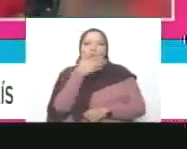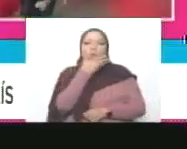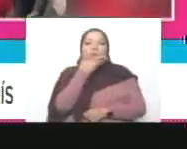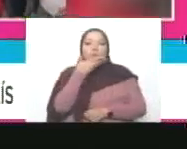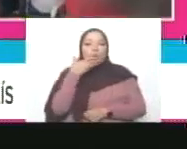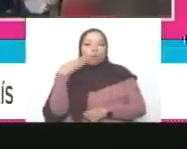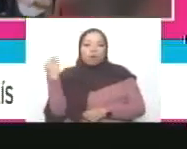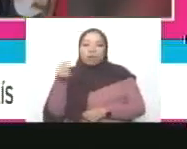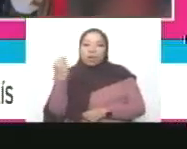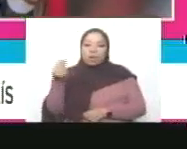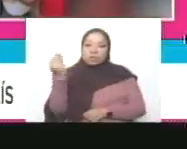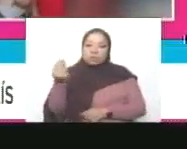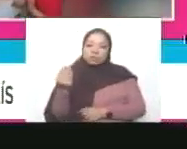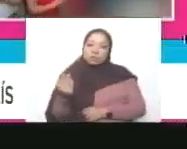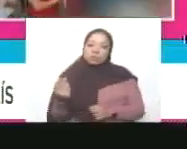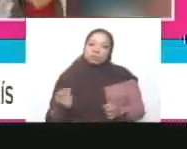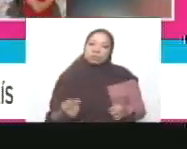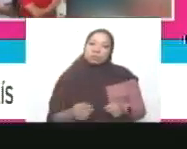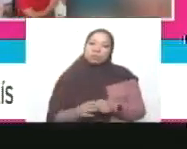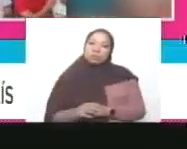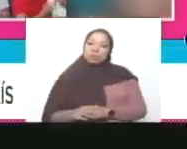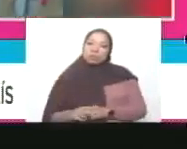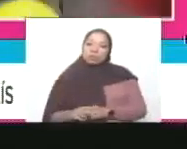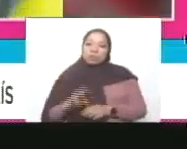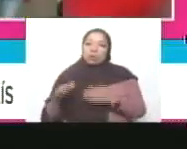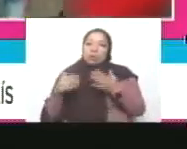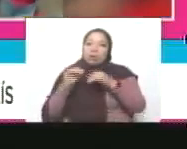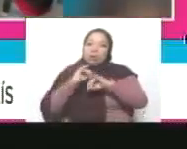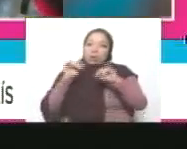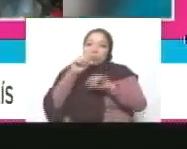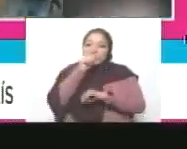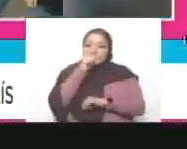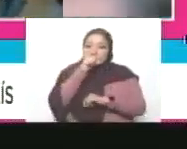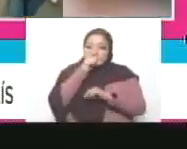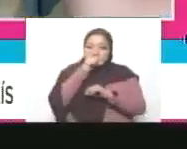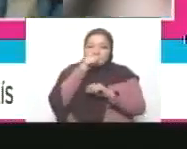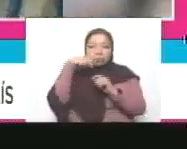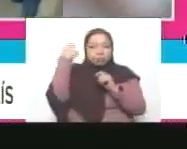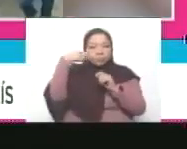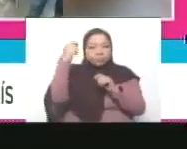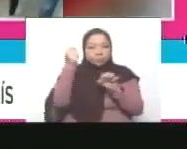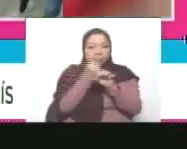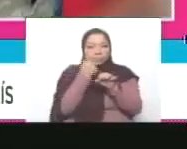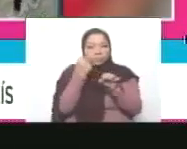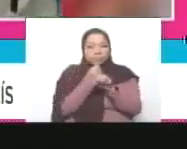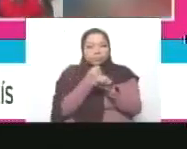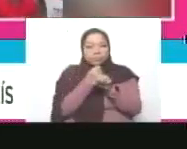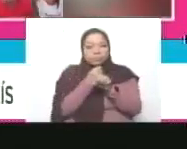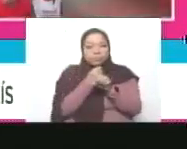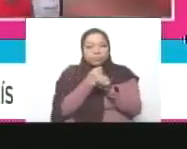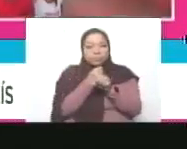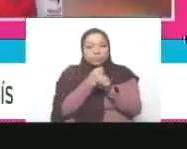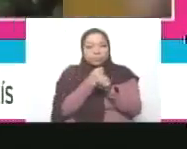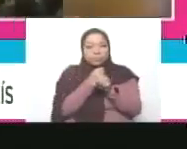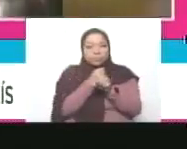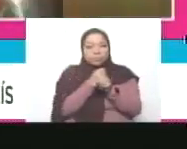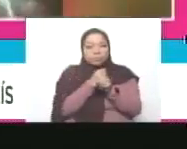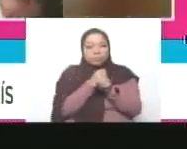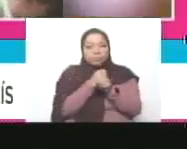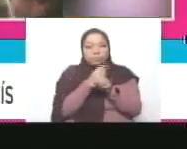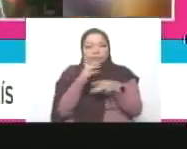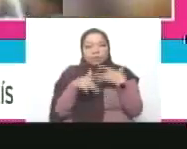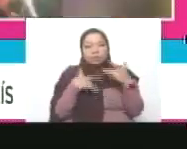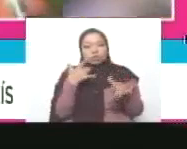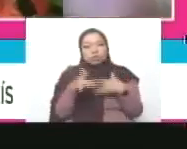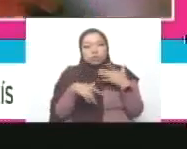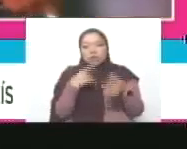juventud, de punta a punta. Pero al final del video que presentamos está una